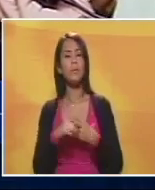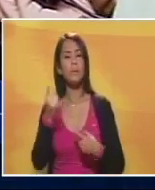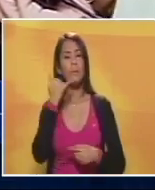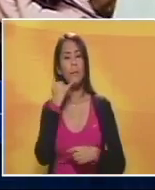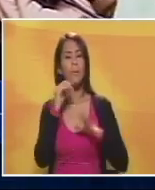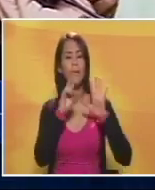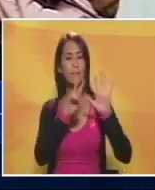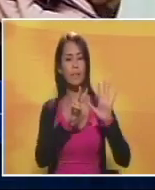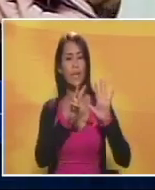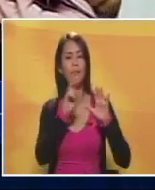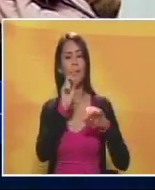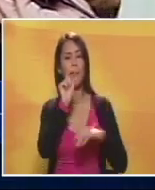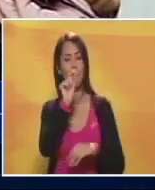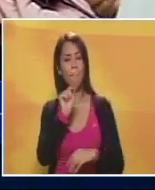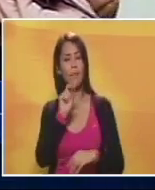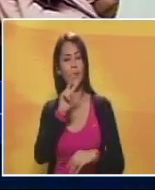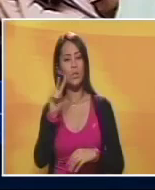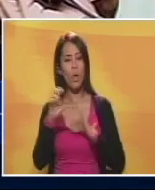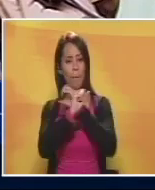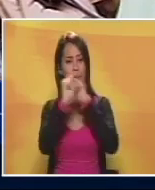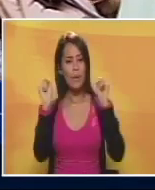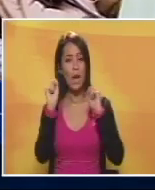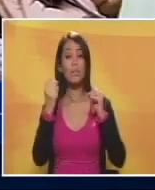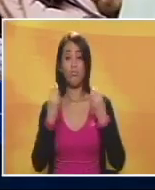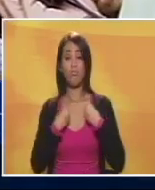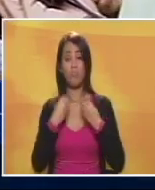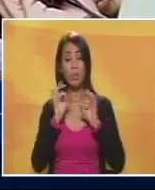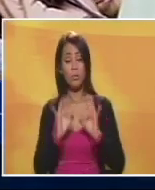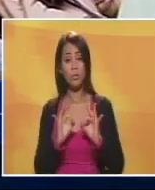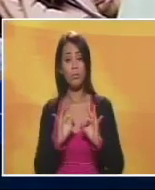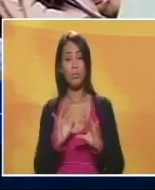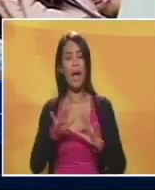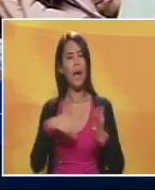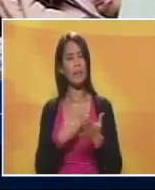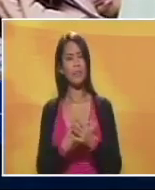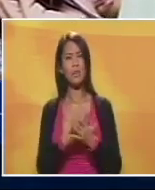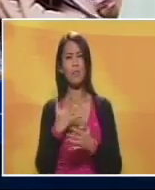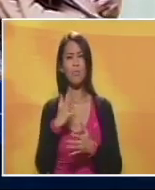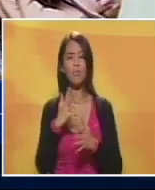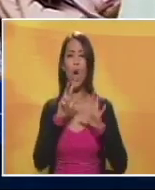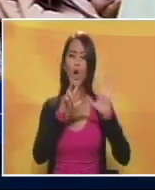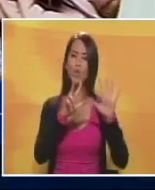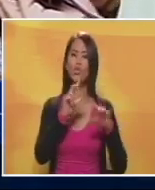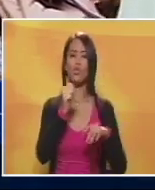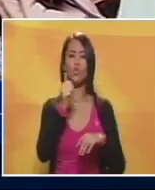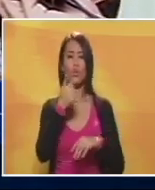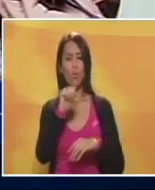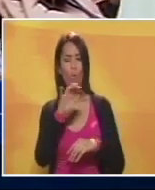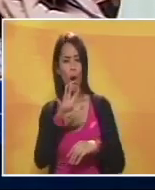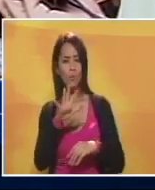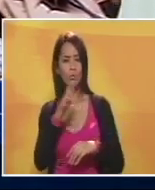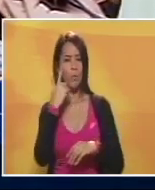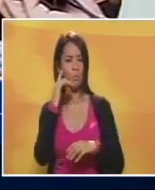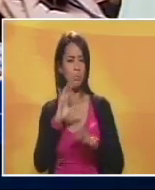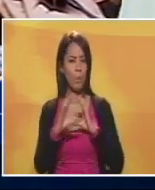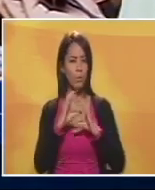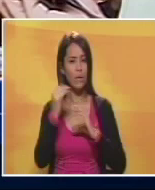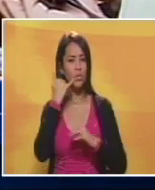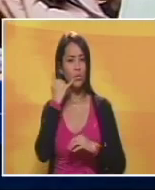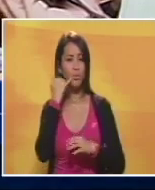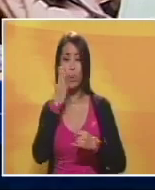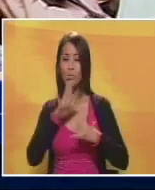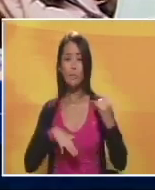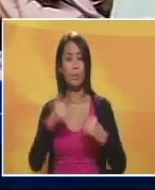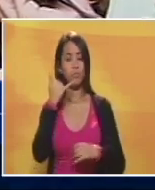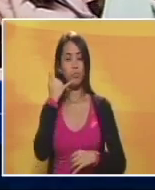las 7:22 de la mañana, todavía estaban con vida, hasta las 7:10, hasta las 8:15 tuve comunicación con él, que fue la última llamada que me